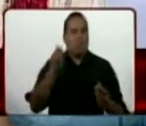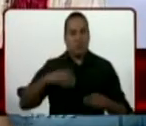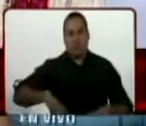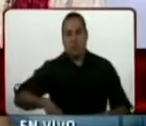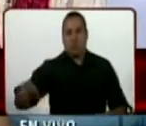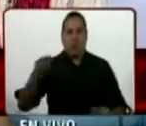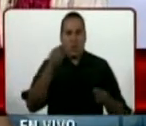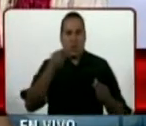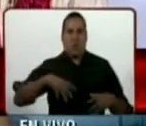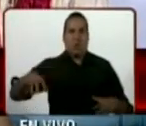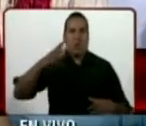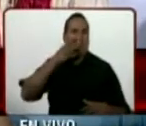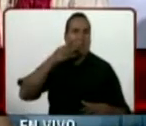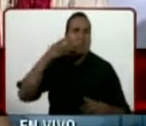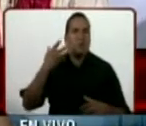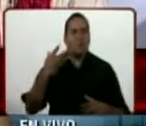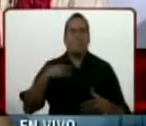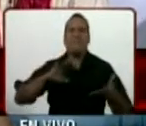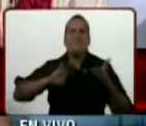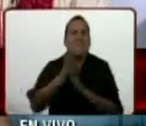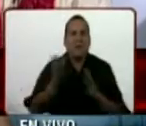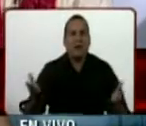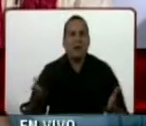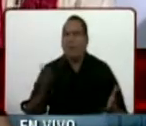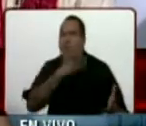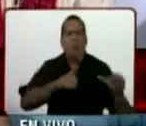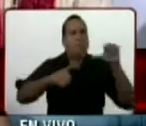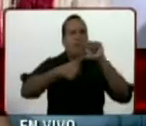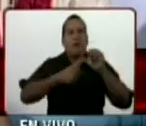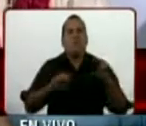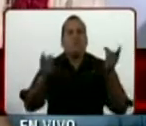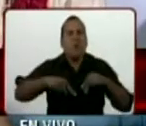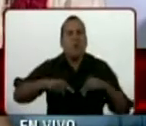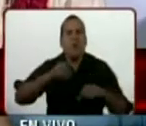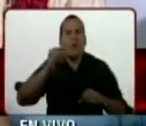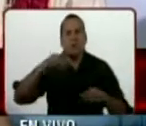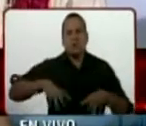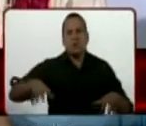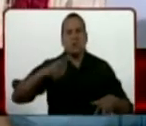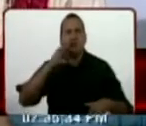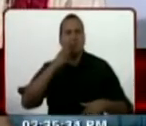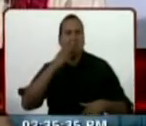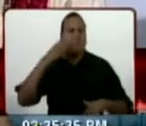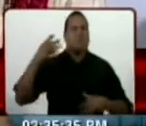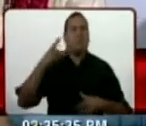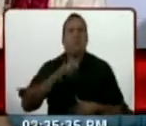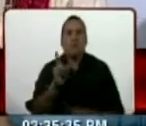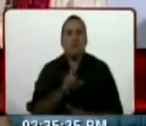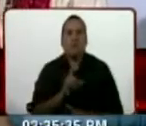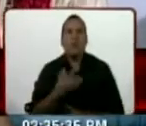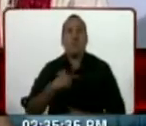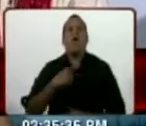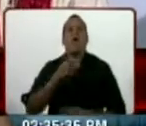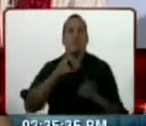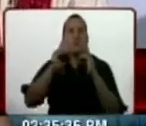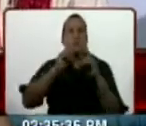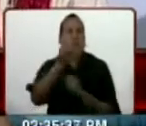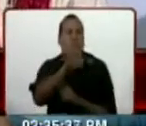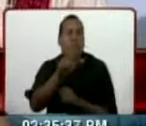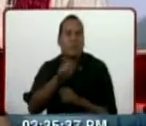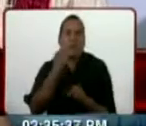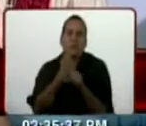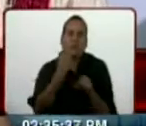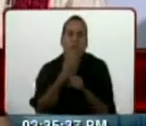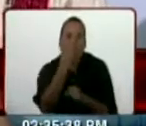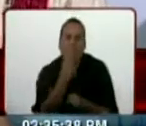burguesía, eso se acabó aquí. Aquí no habrá pacto con la burguesía, no habrá. Aquí va a haber diálogo es con la clase obrera, con